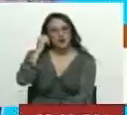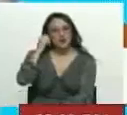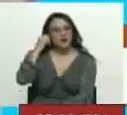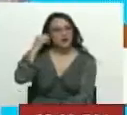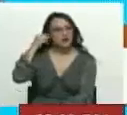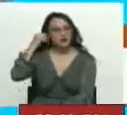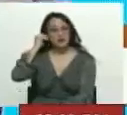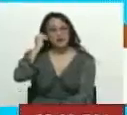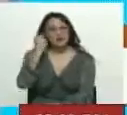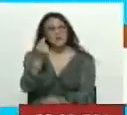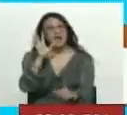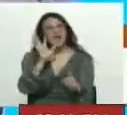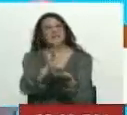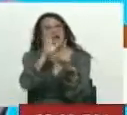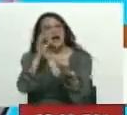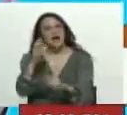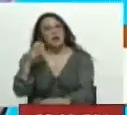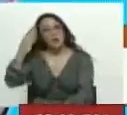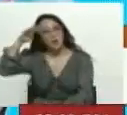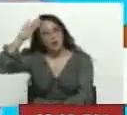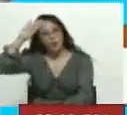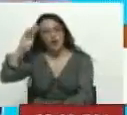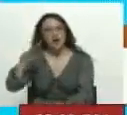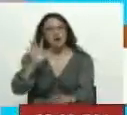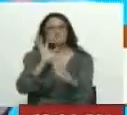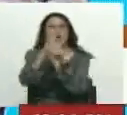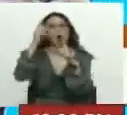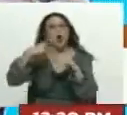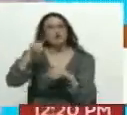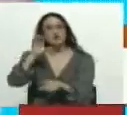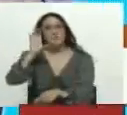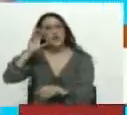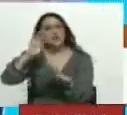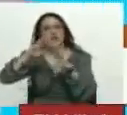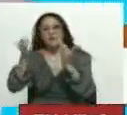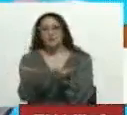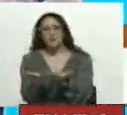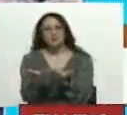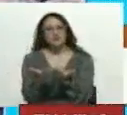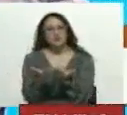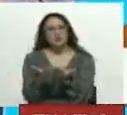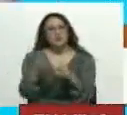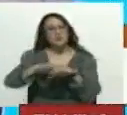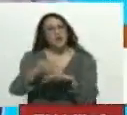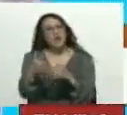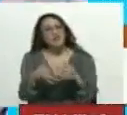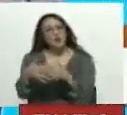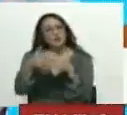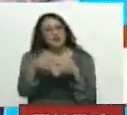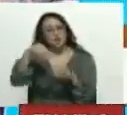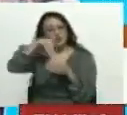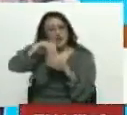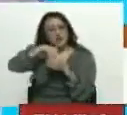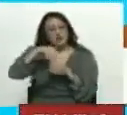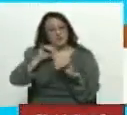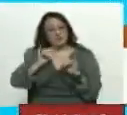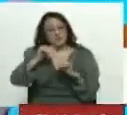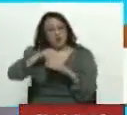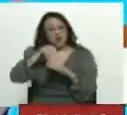ni para atacar a ningún país del mundo porque no ha resuelto los problemas más básicos dentro de su mismo país